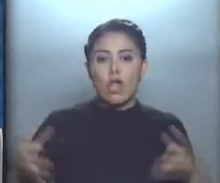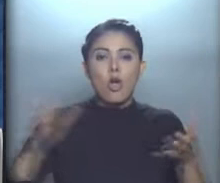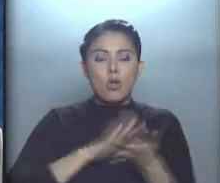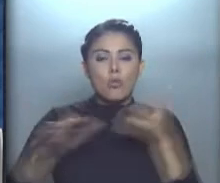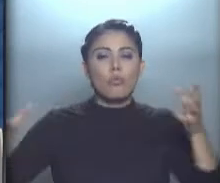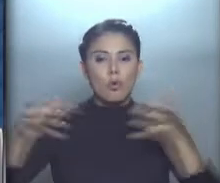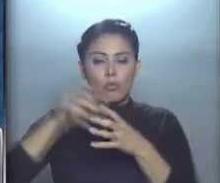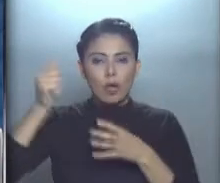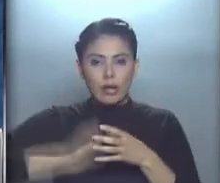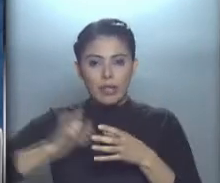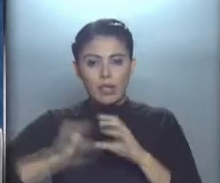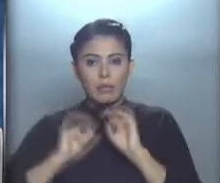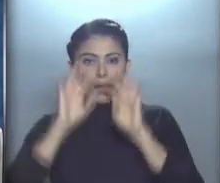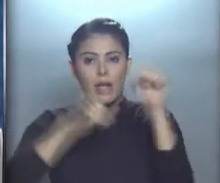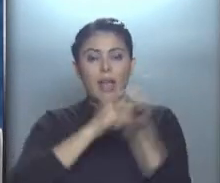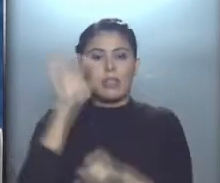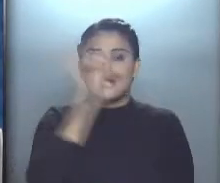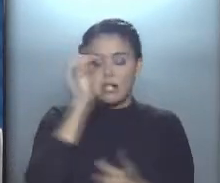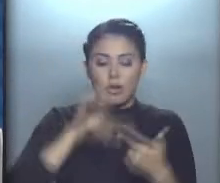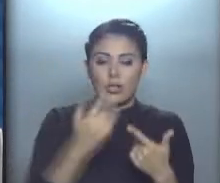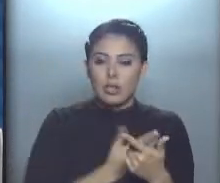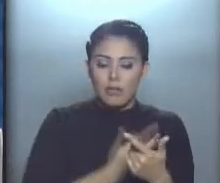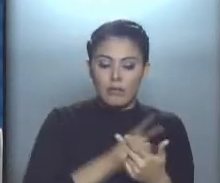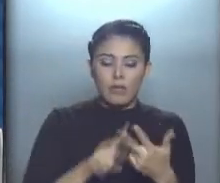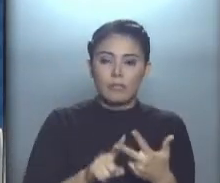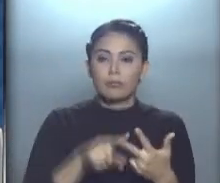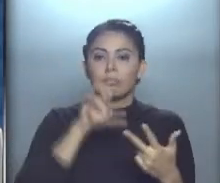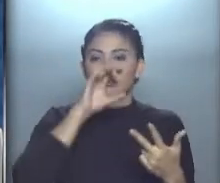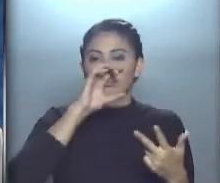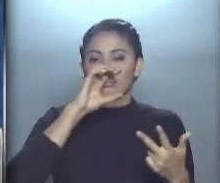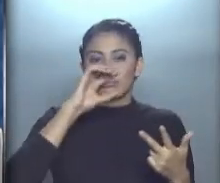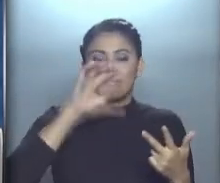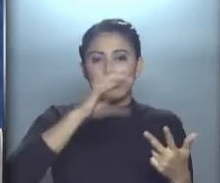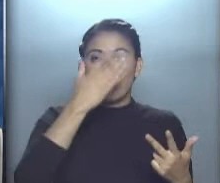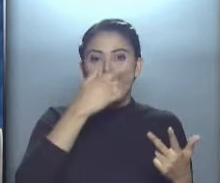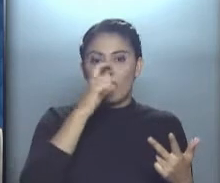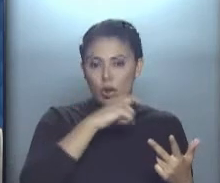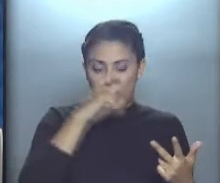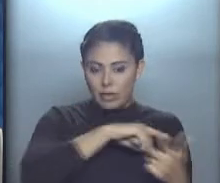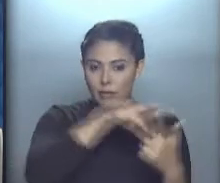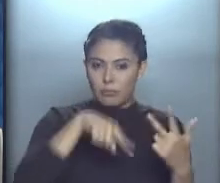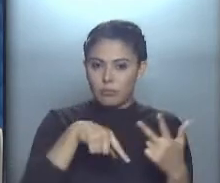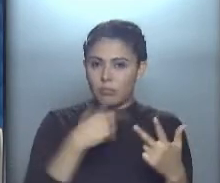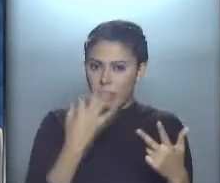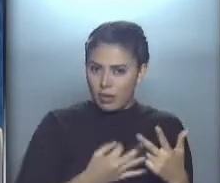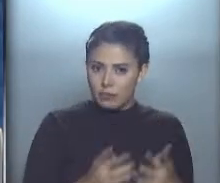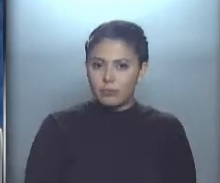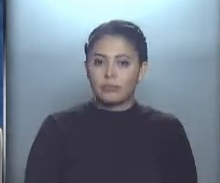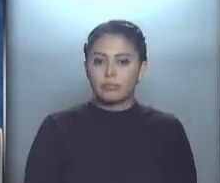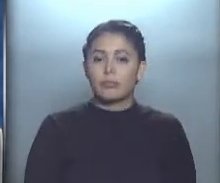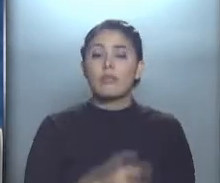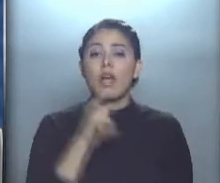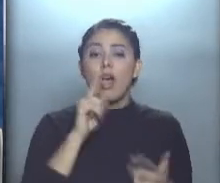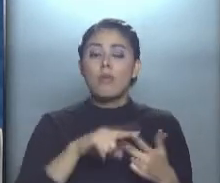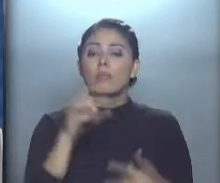de gendarmes a Chaco, Santa Fe y la provincia de Corrientes, por favor. Lo de la provincia